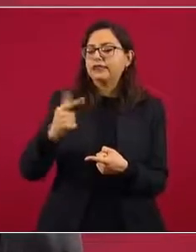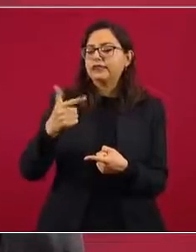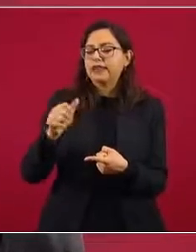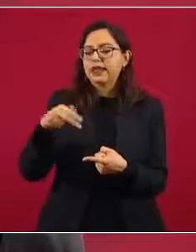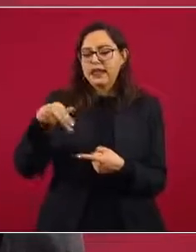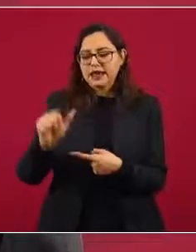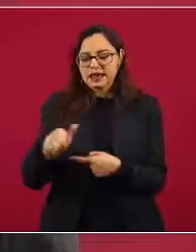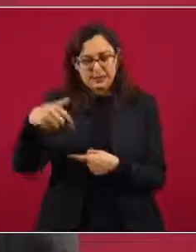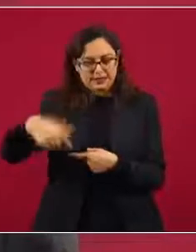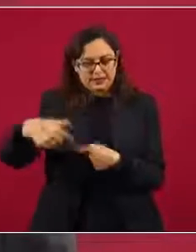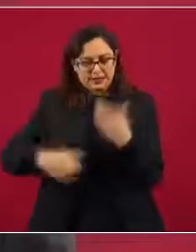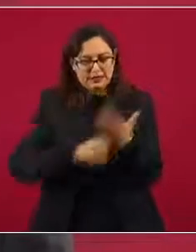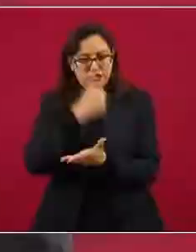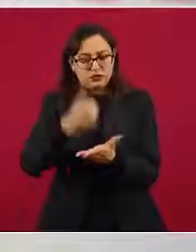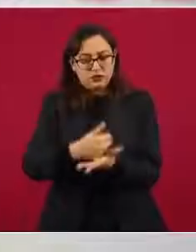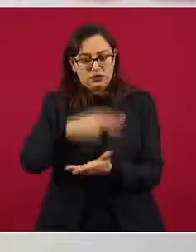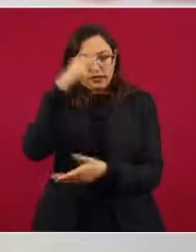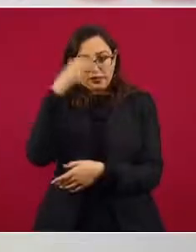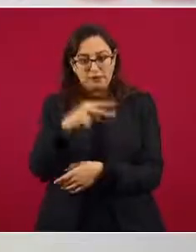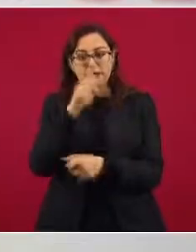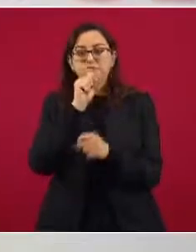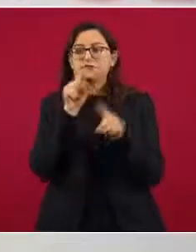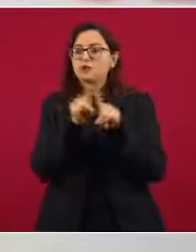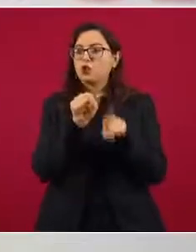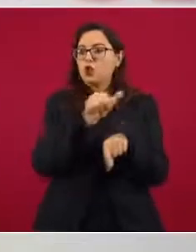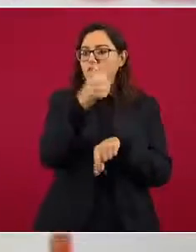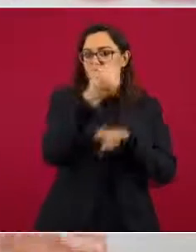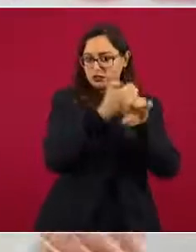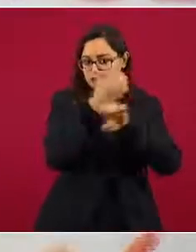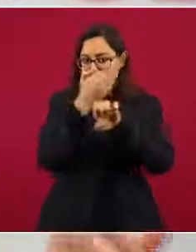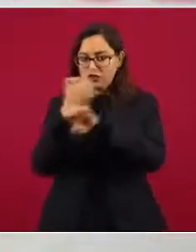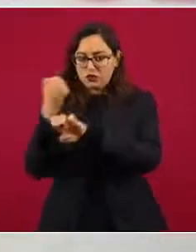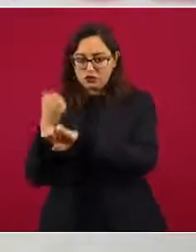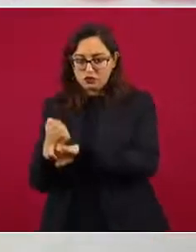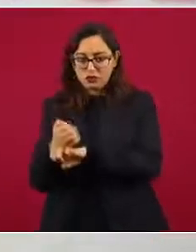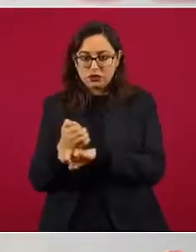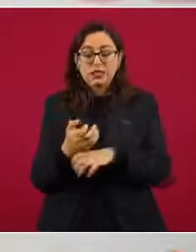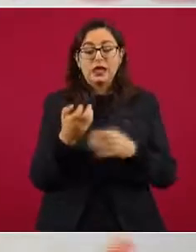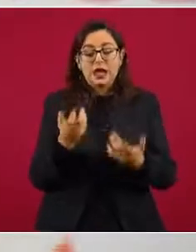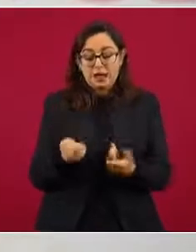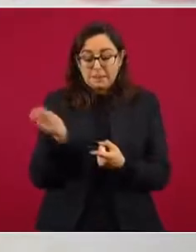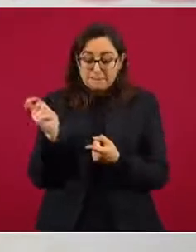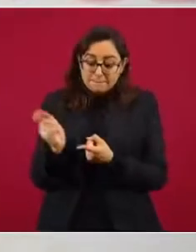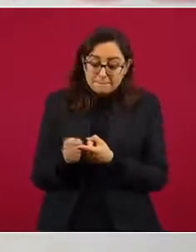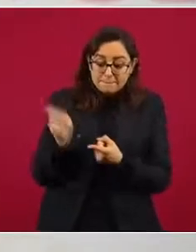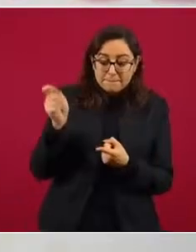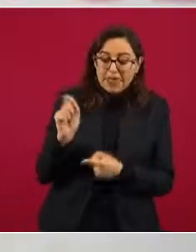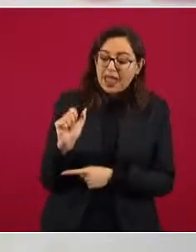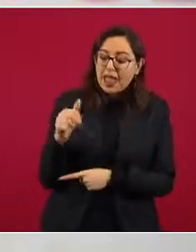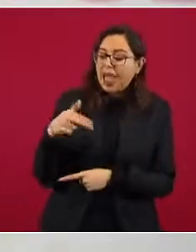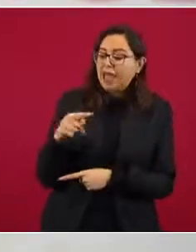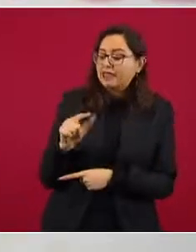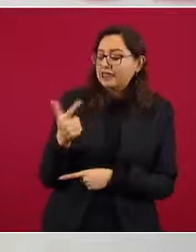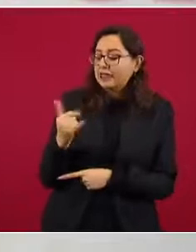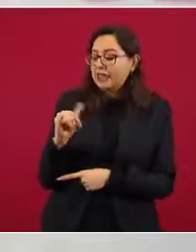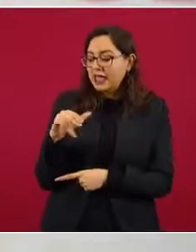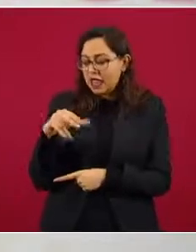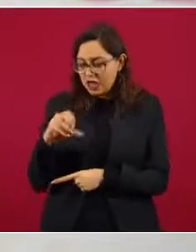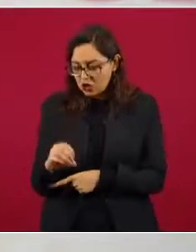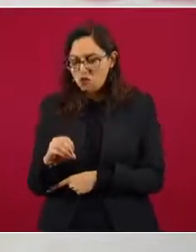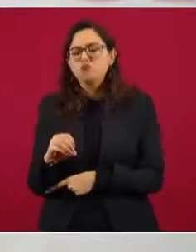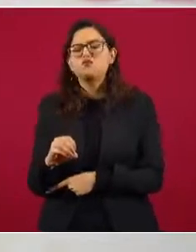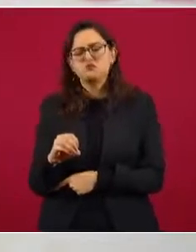la Ciudad de México, y varias entidades federativas también ya lo incorporaban. Estas pruebas tienen sus virtudes, también tienen